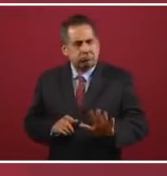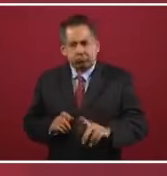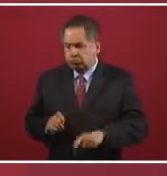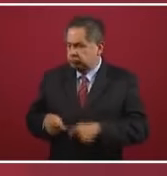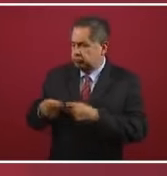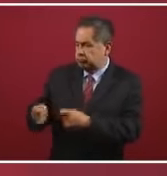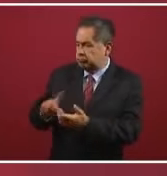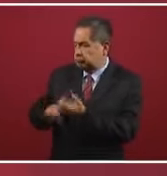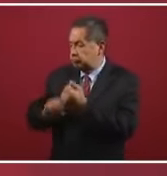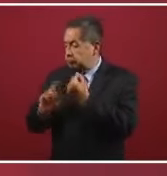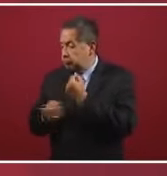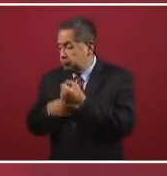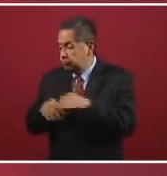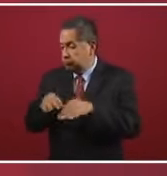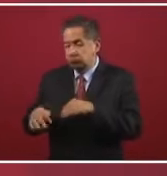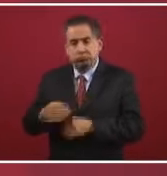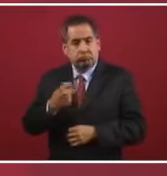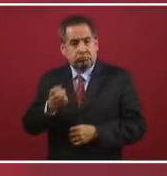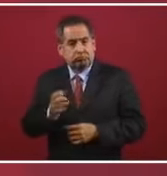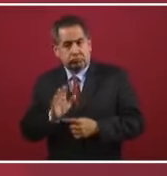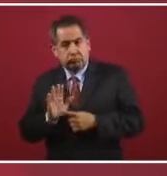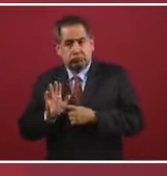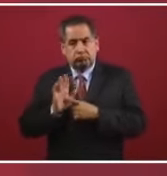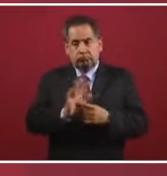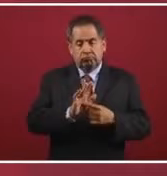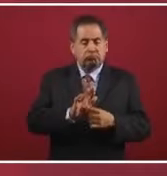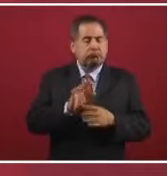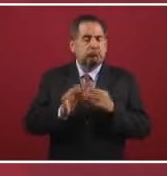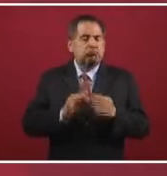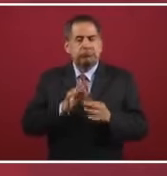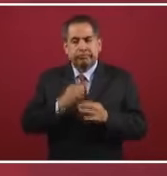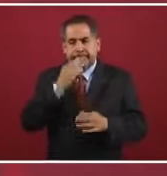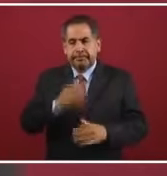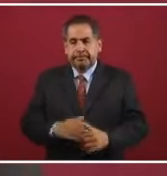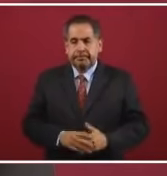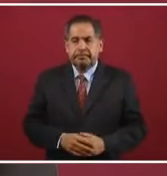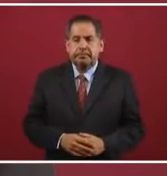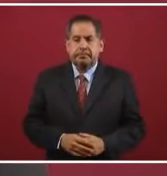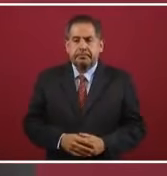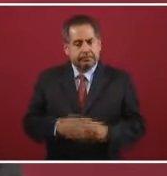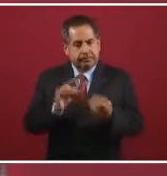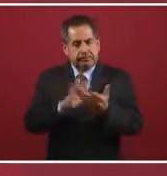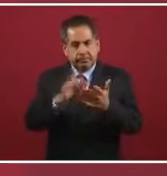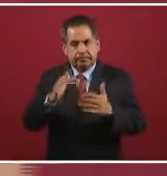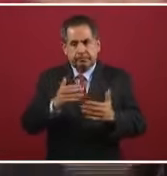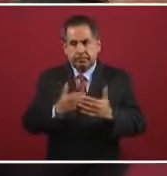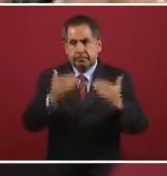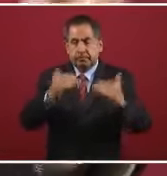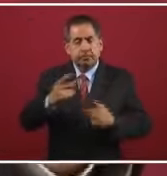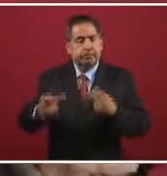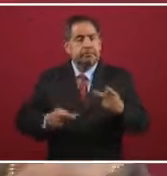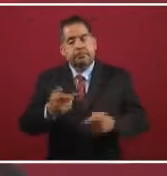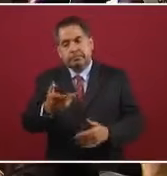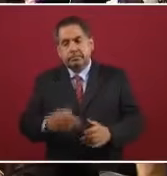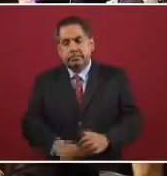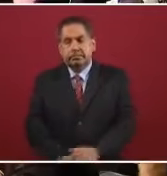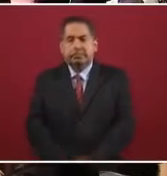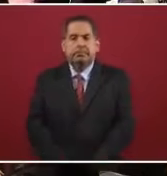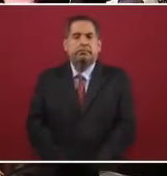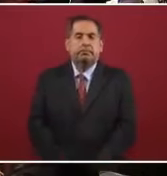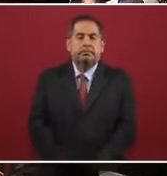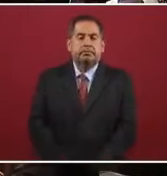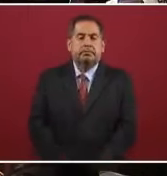al flujo migratorio. Vamos a demostrar eso y eso está en curso. Muchas gracias y ahora sí, por favor, usted.